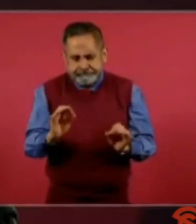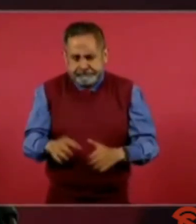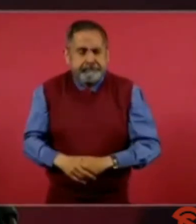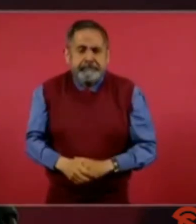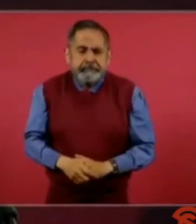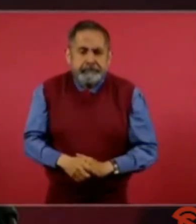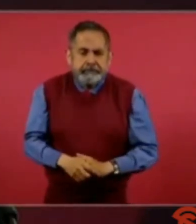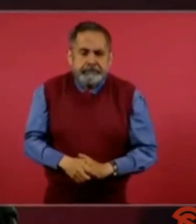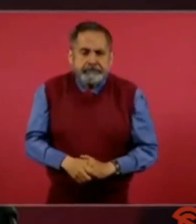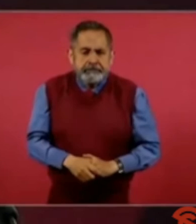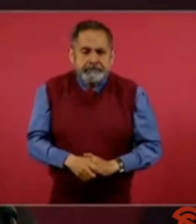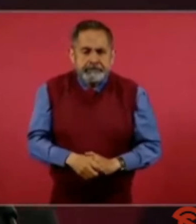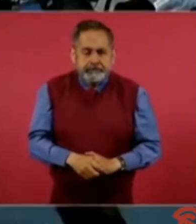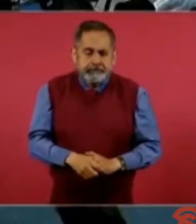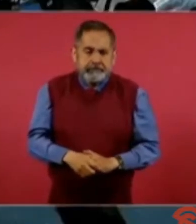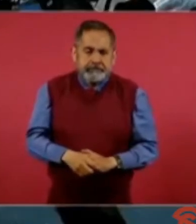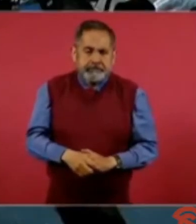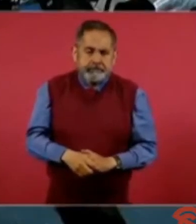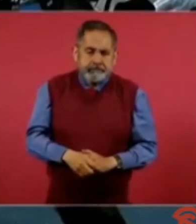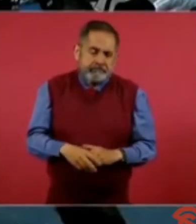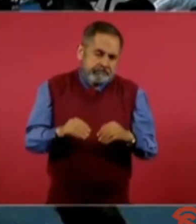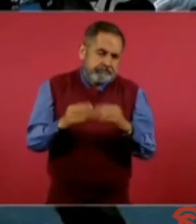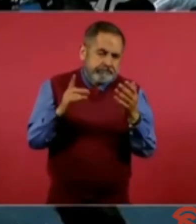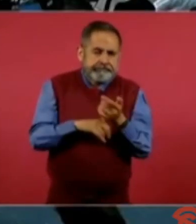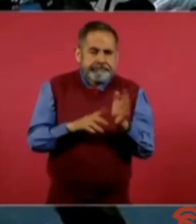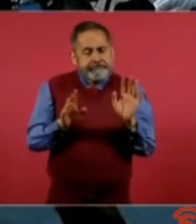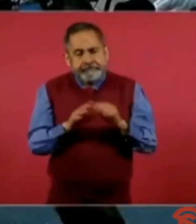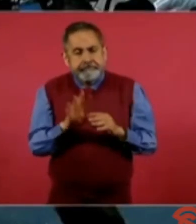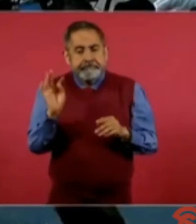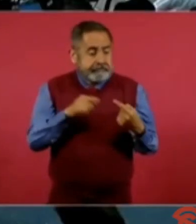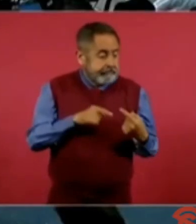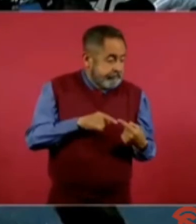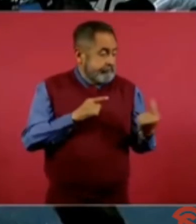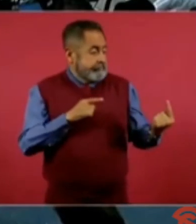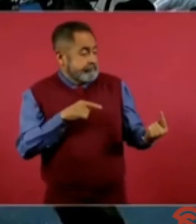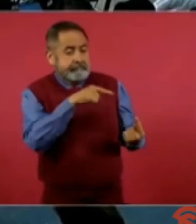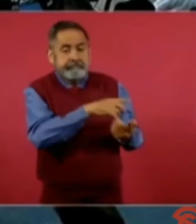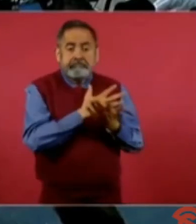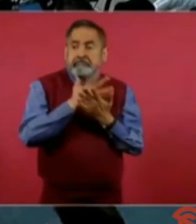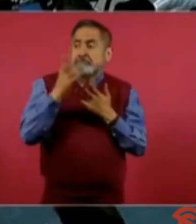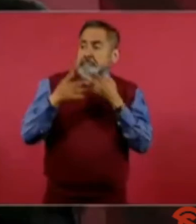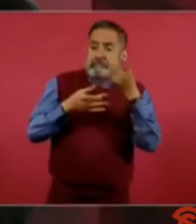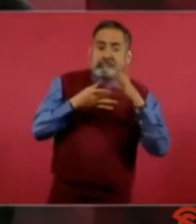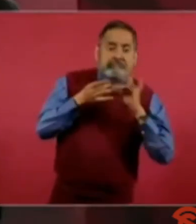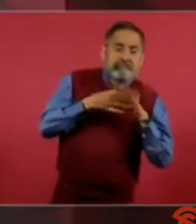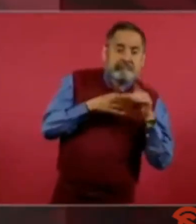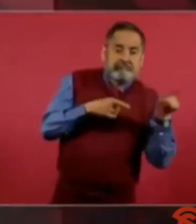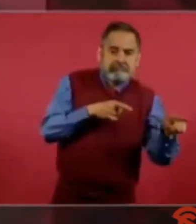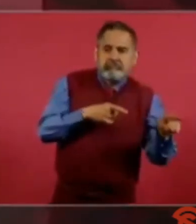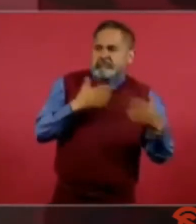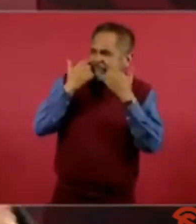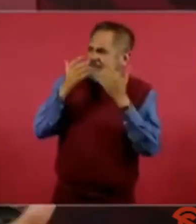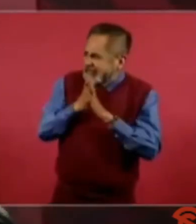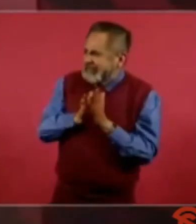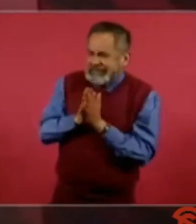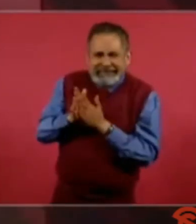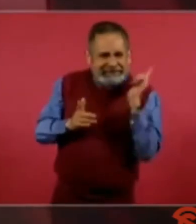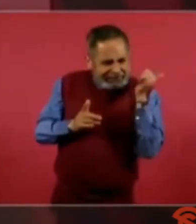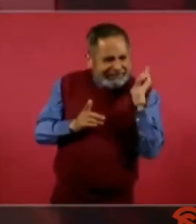enfrentamientos Claro que a lo mejor nuestros adversarios eso es lo que quisieran